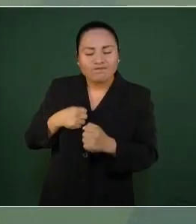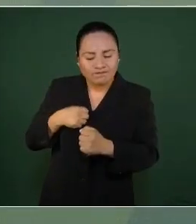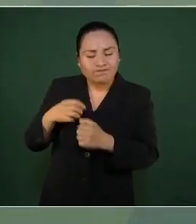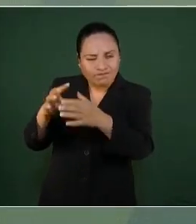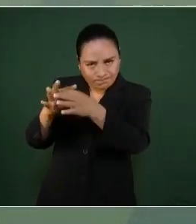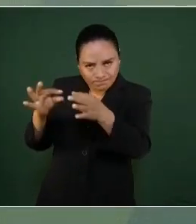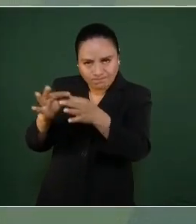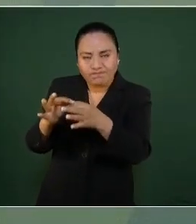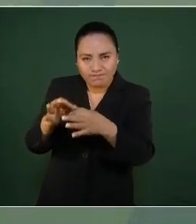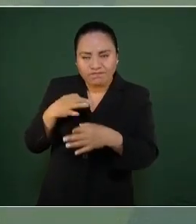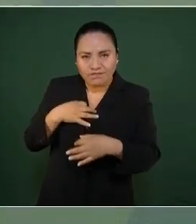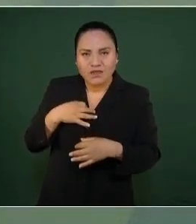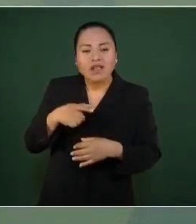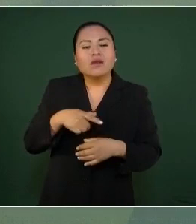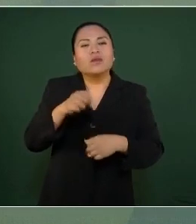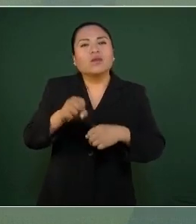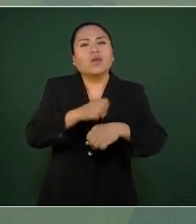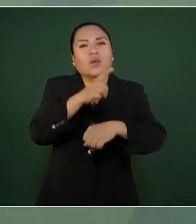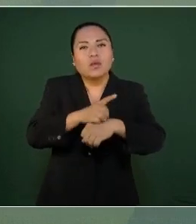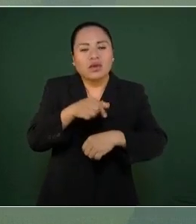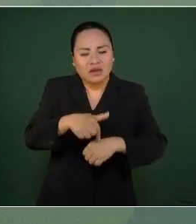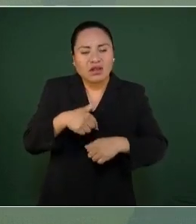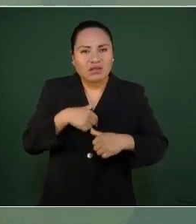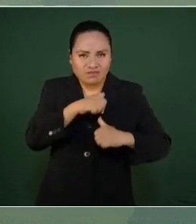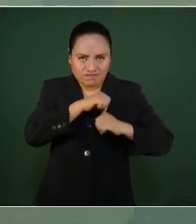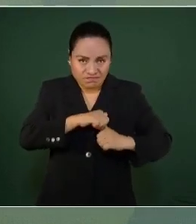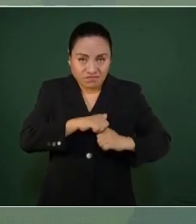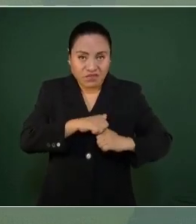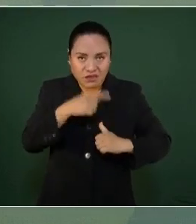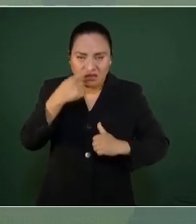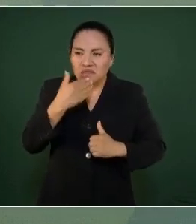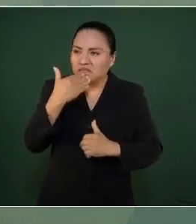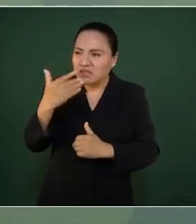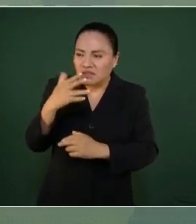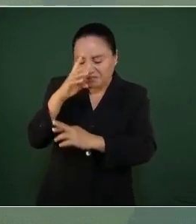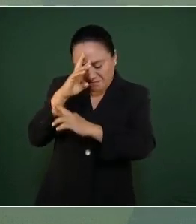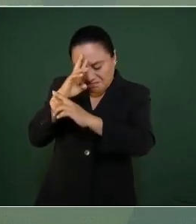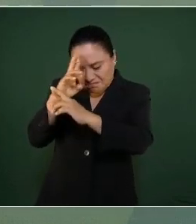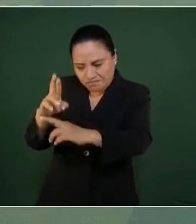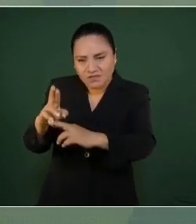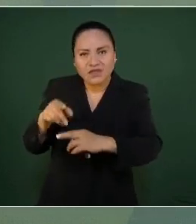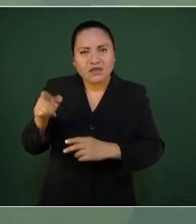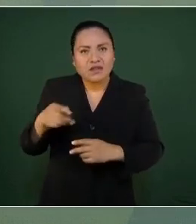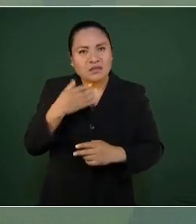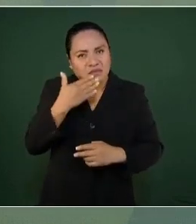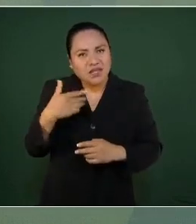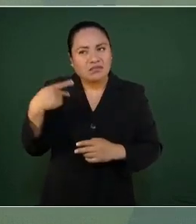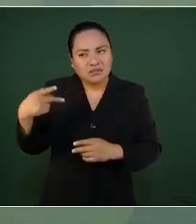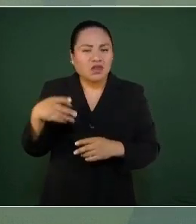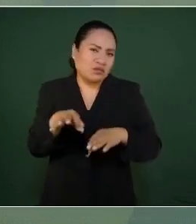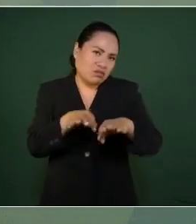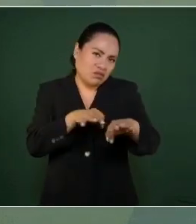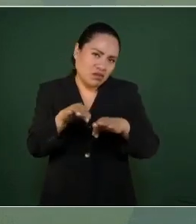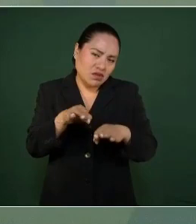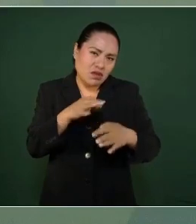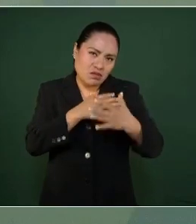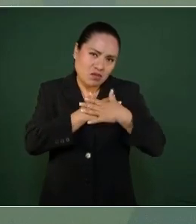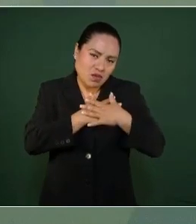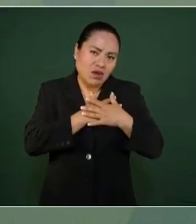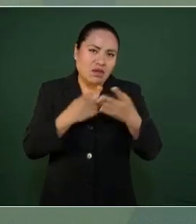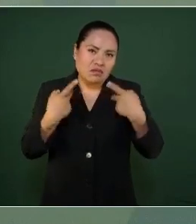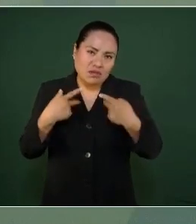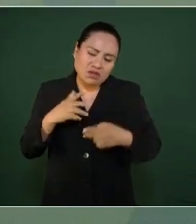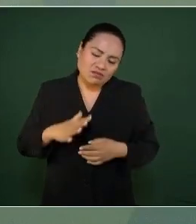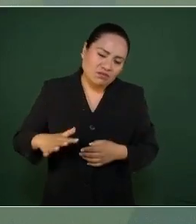aprovecharemos esta oportunidad como el mejor homenaje que podemos hacerle a su dedicación y amor al